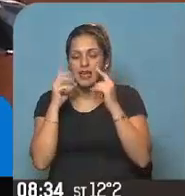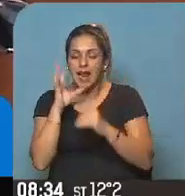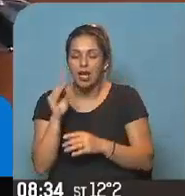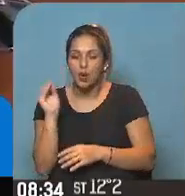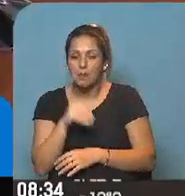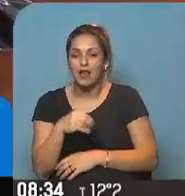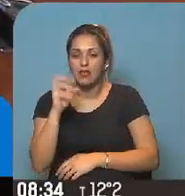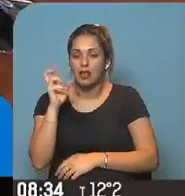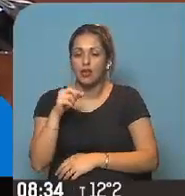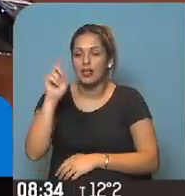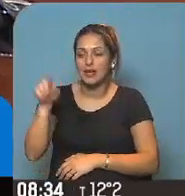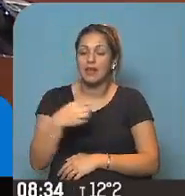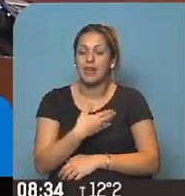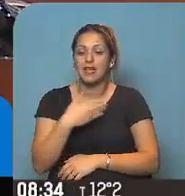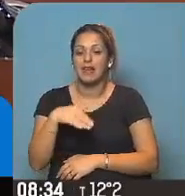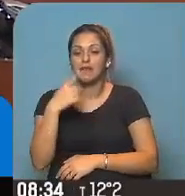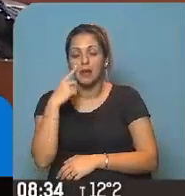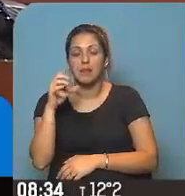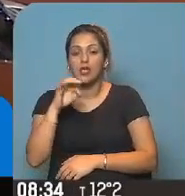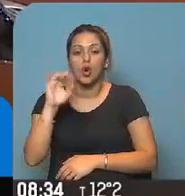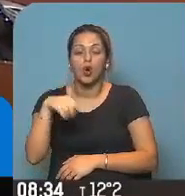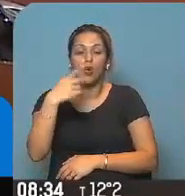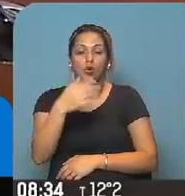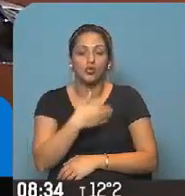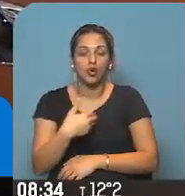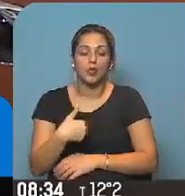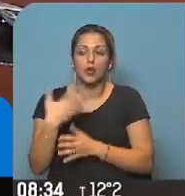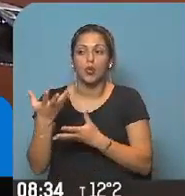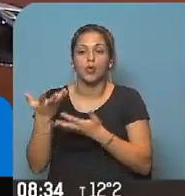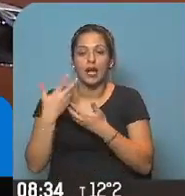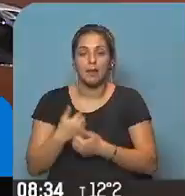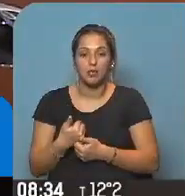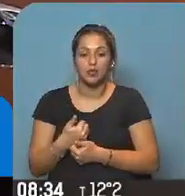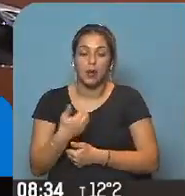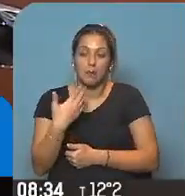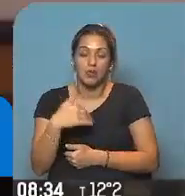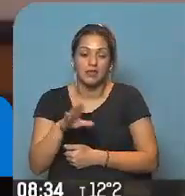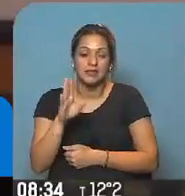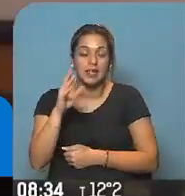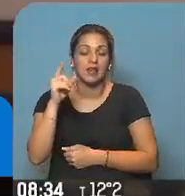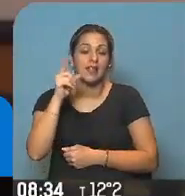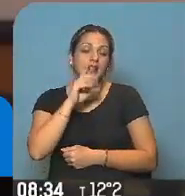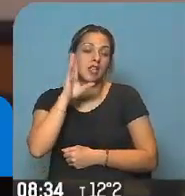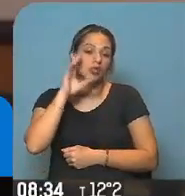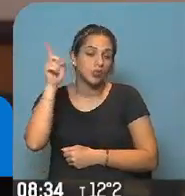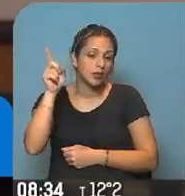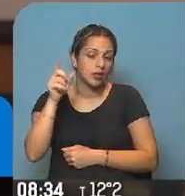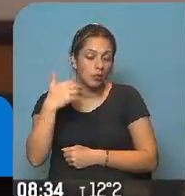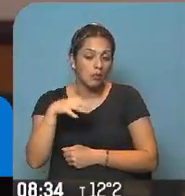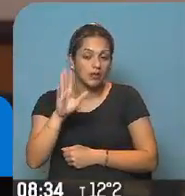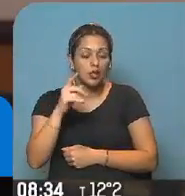de dólares proveniente del FMI o quizá de algún otro gobierno. Podría ser el Tesoro de Estados Unidos o alguna otra fuente. De hecho, una